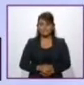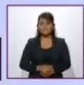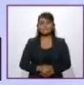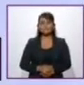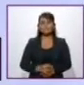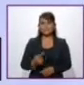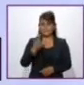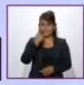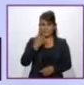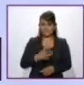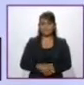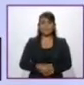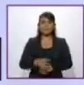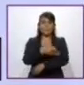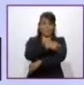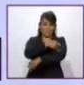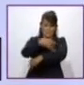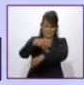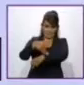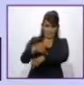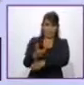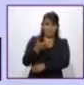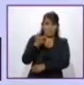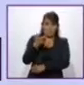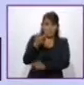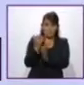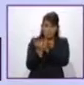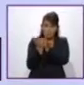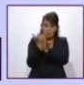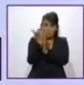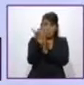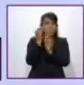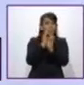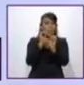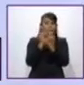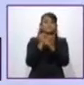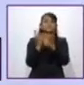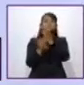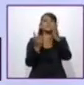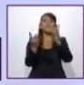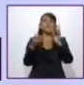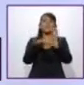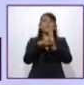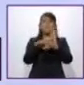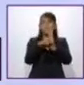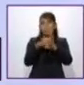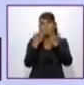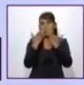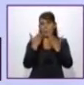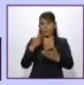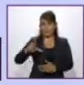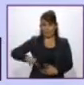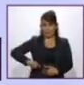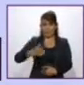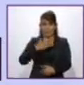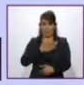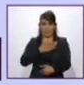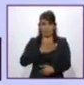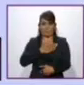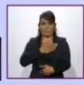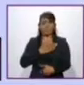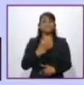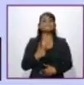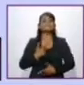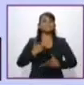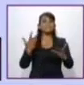no mejoran su economía, no habrá desarrollo. En mi gobierno